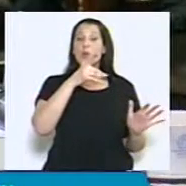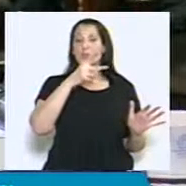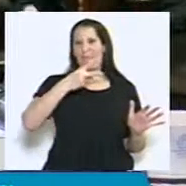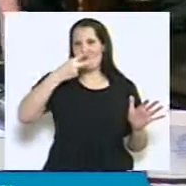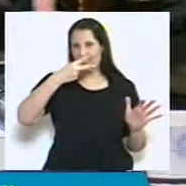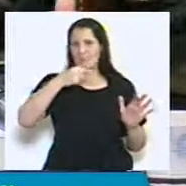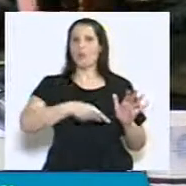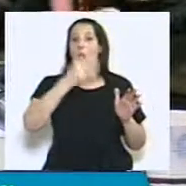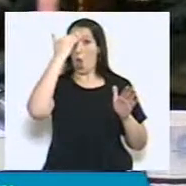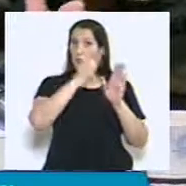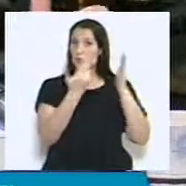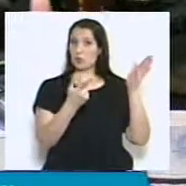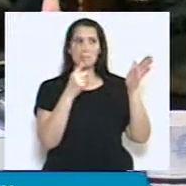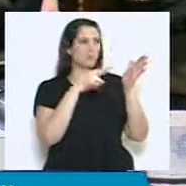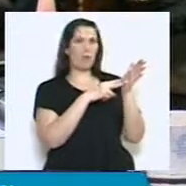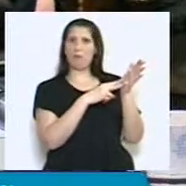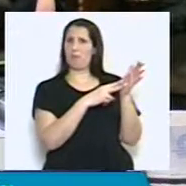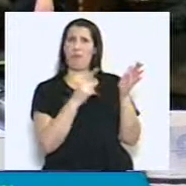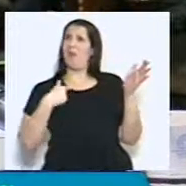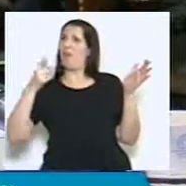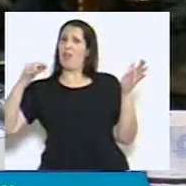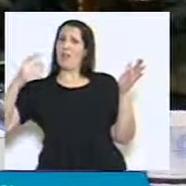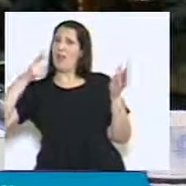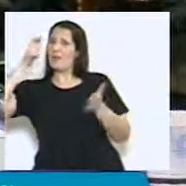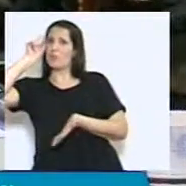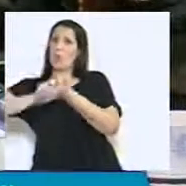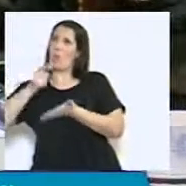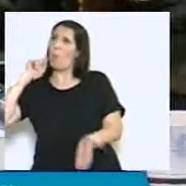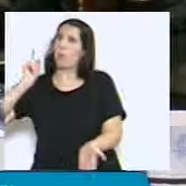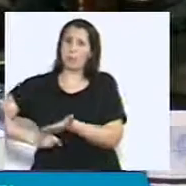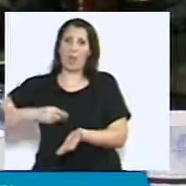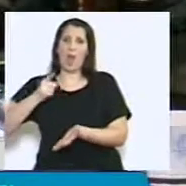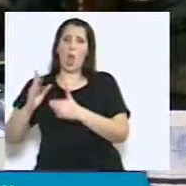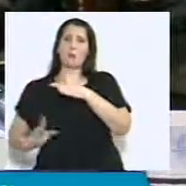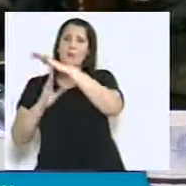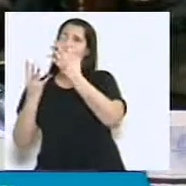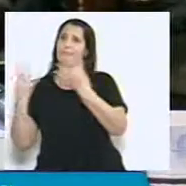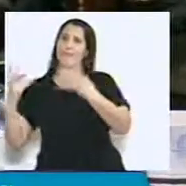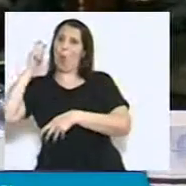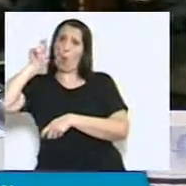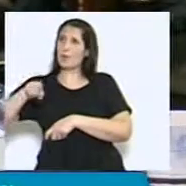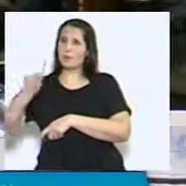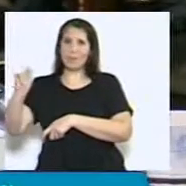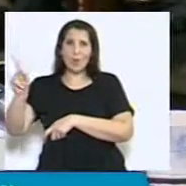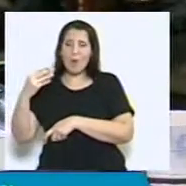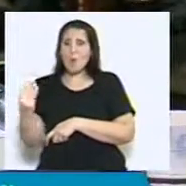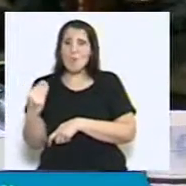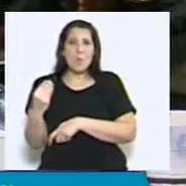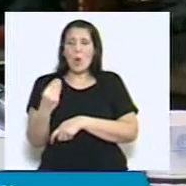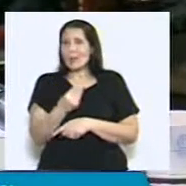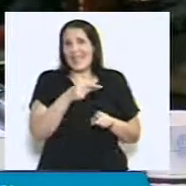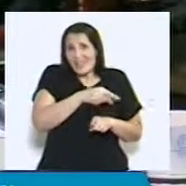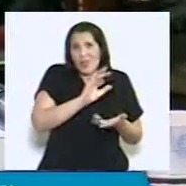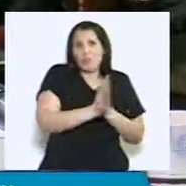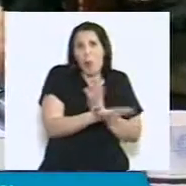Nacional no merecía siquiera un fallo de la Corte, porque explícita y concretamente le garantiza la estabilidad propia a los empleados